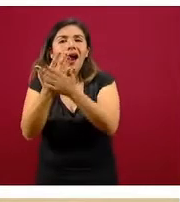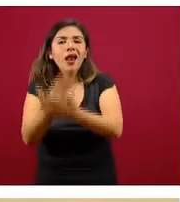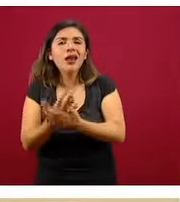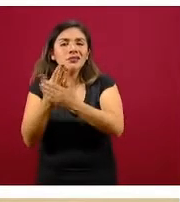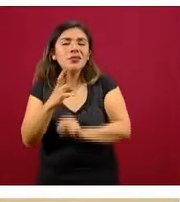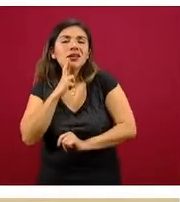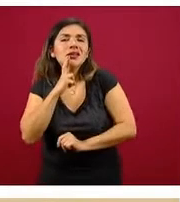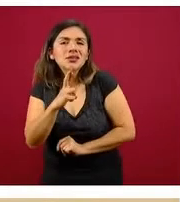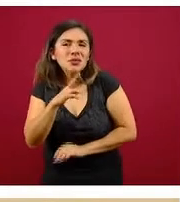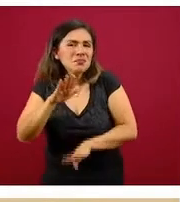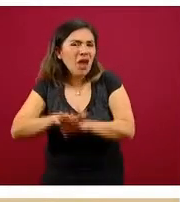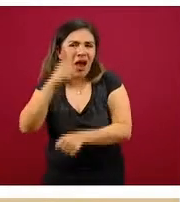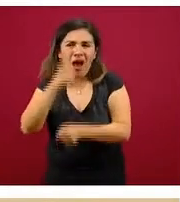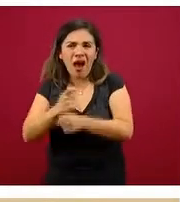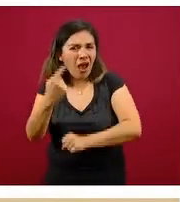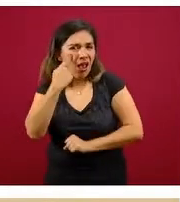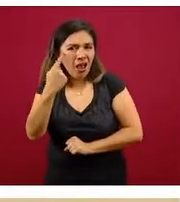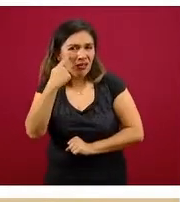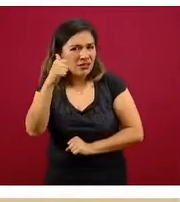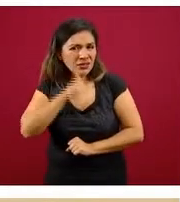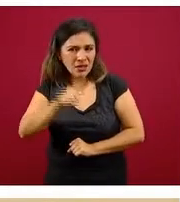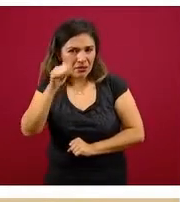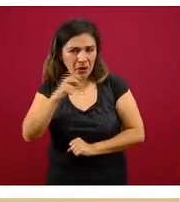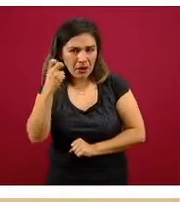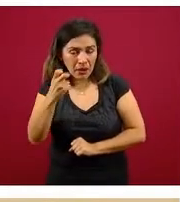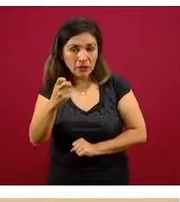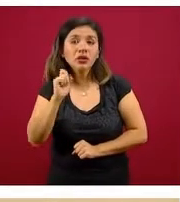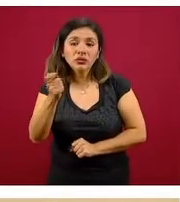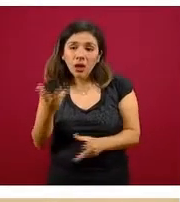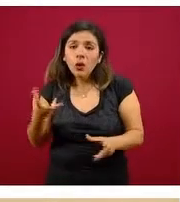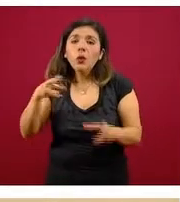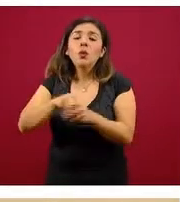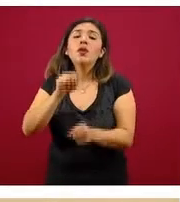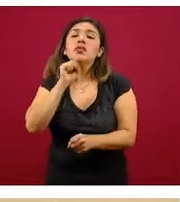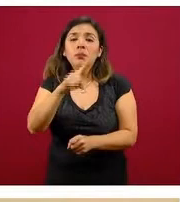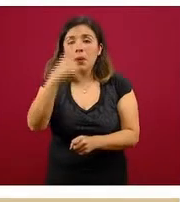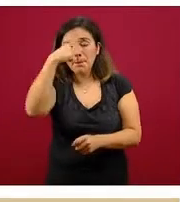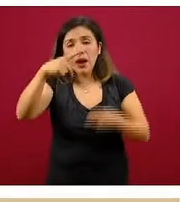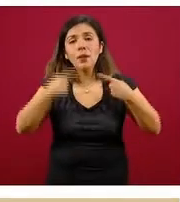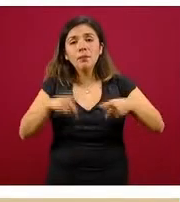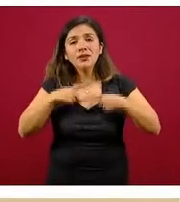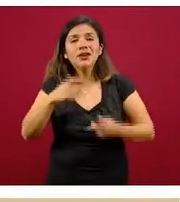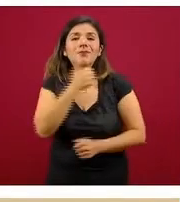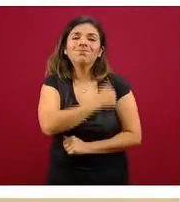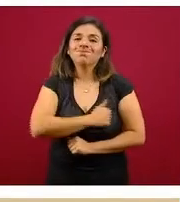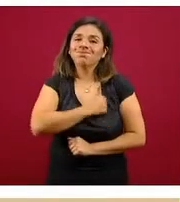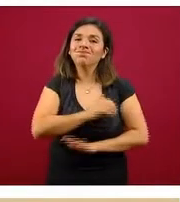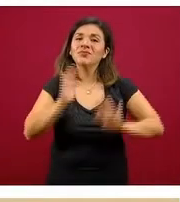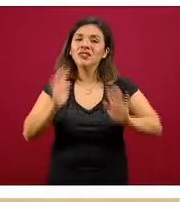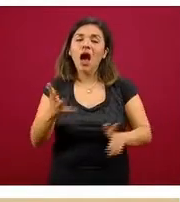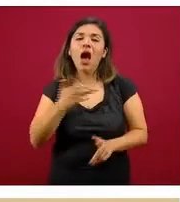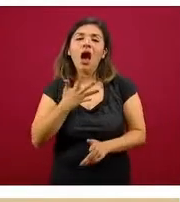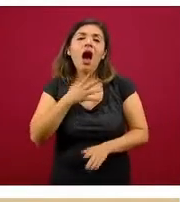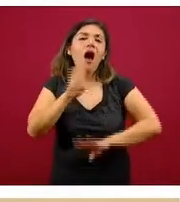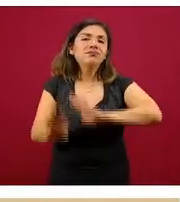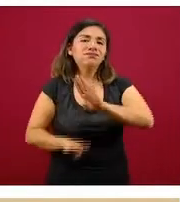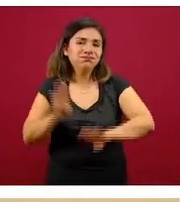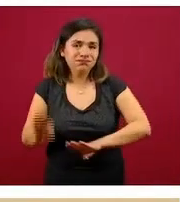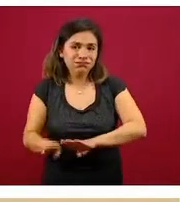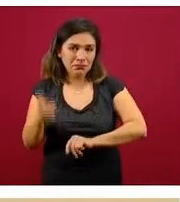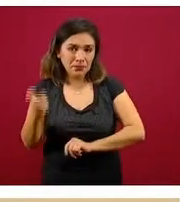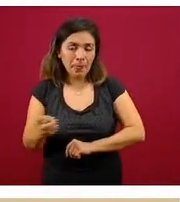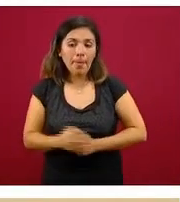esperando siempre los casos que aún son sospechosos, que integran también a las personas que lamentablemente han